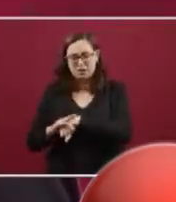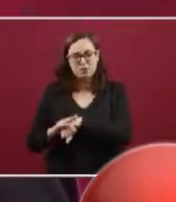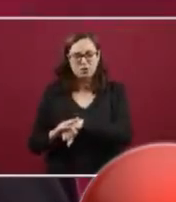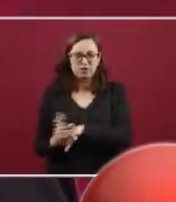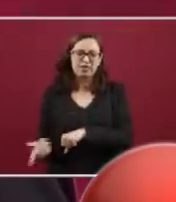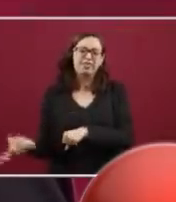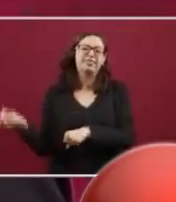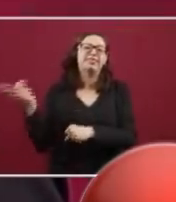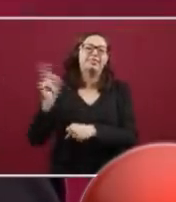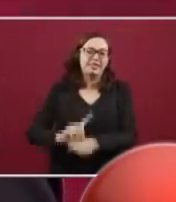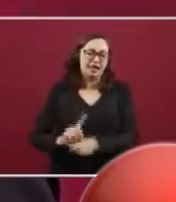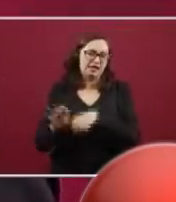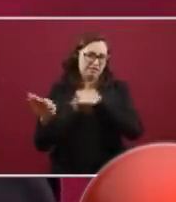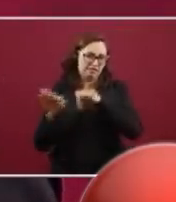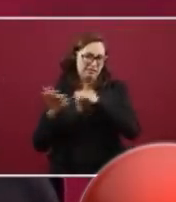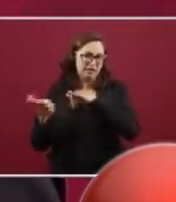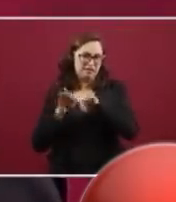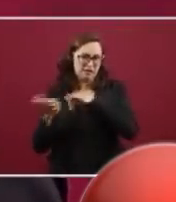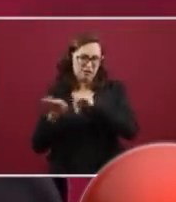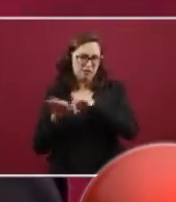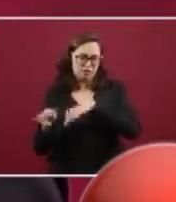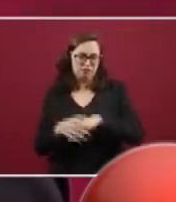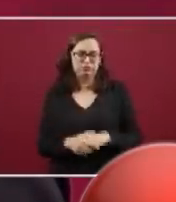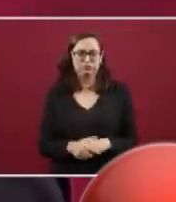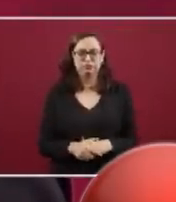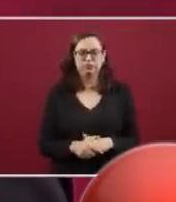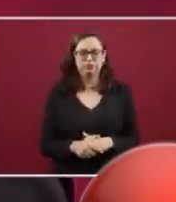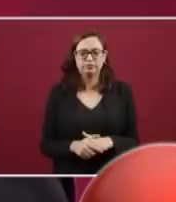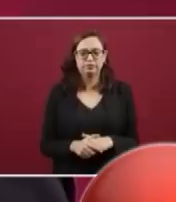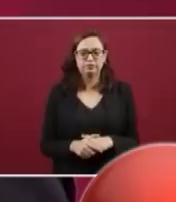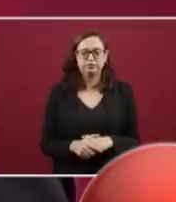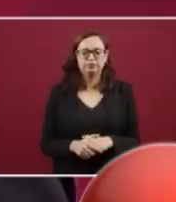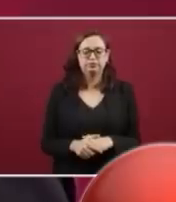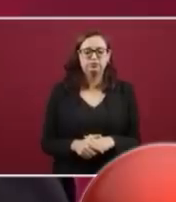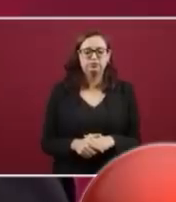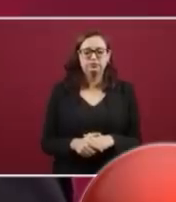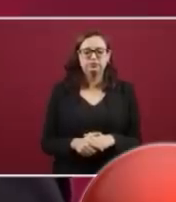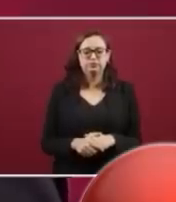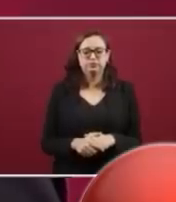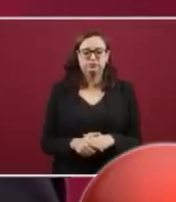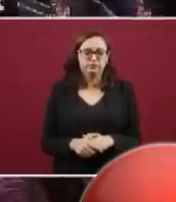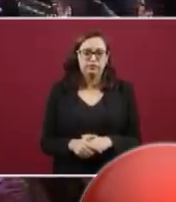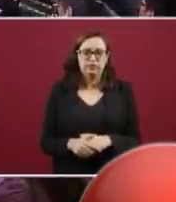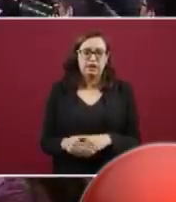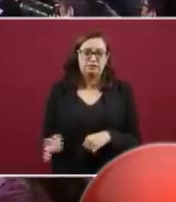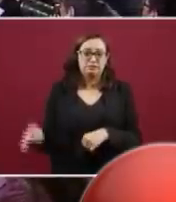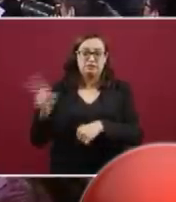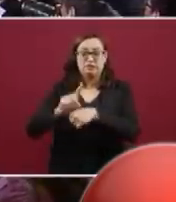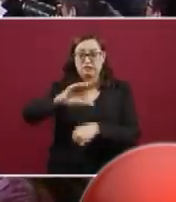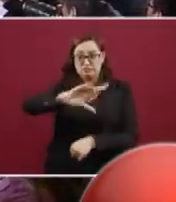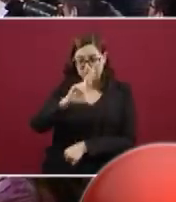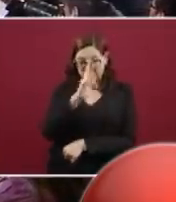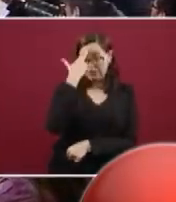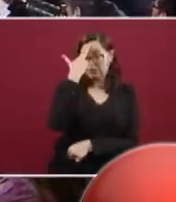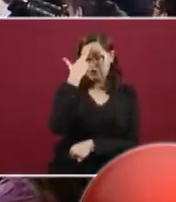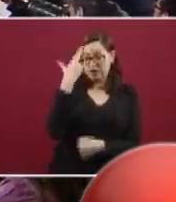como el Día del Trabajo, el día dedicado a la lucha de los trabajadores.